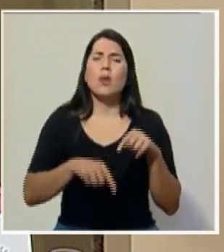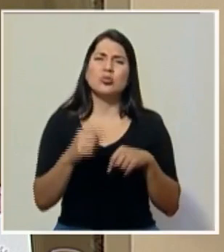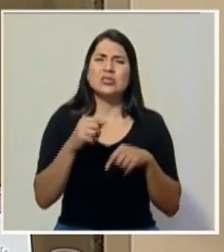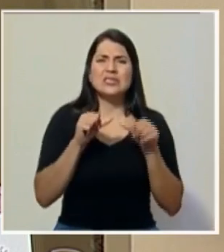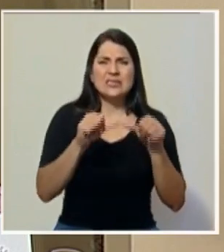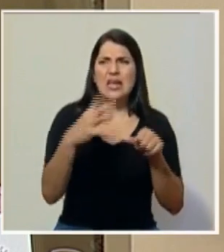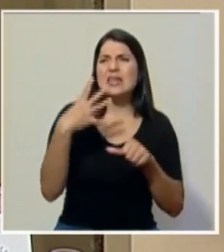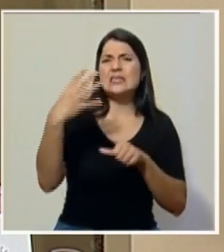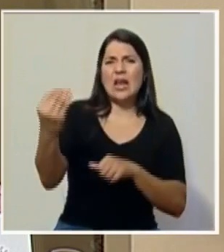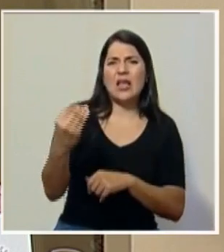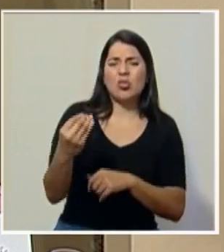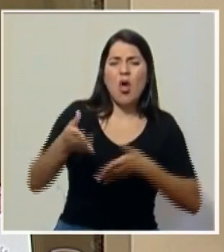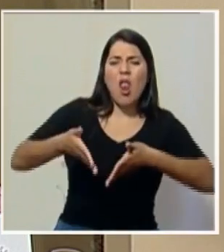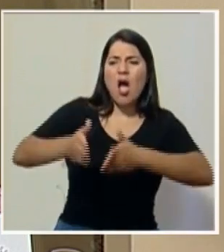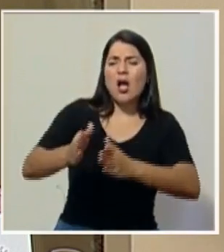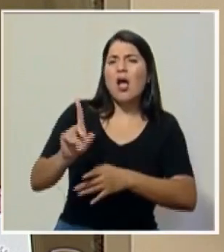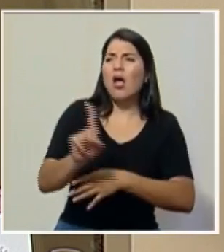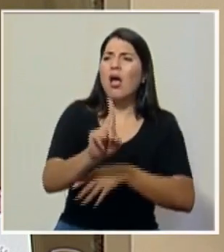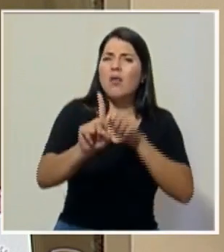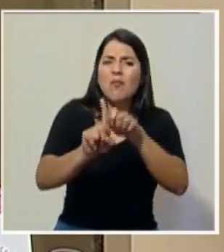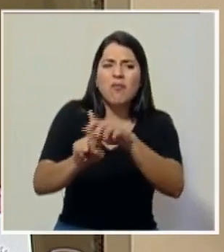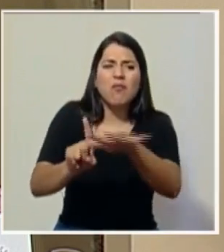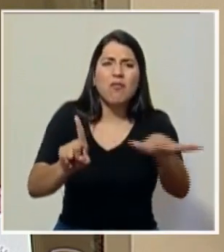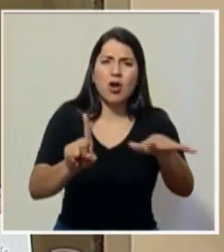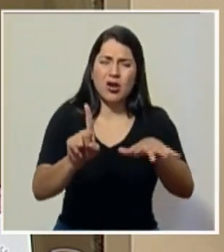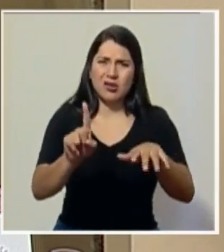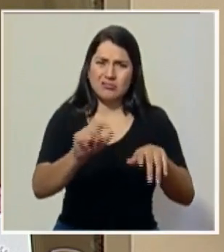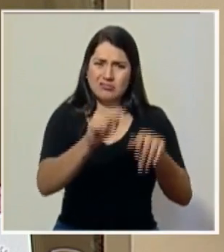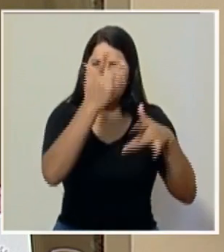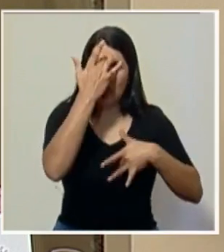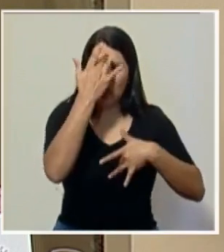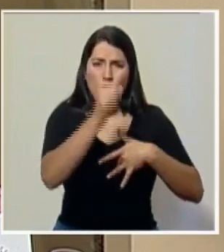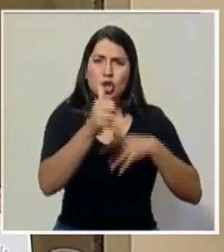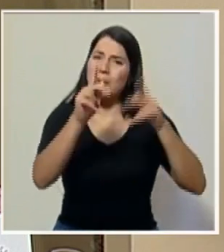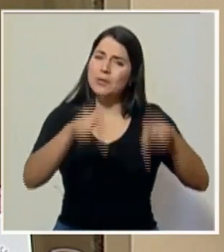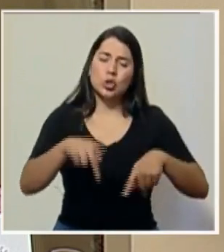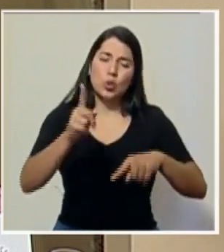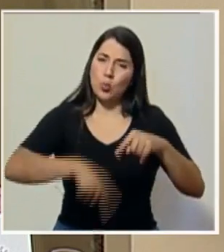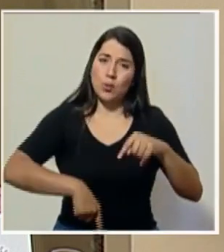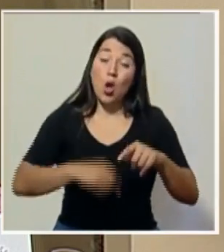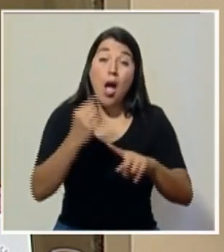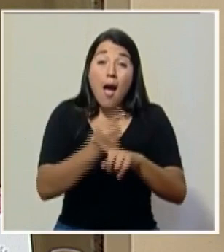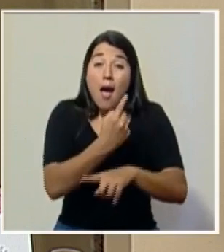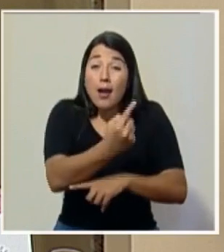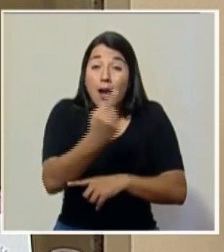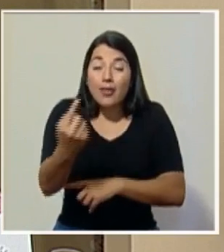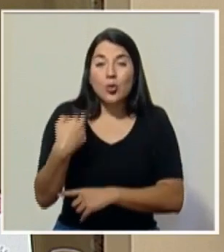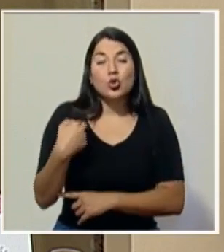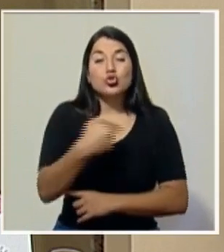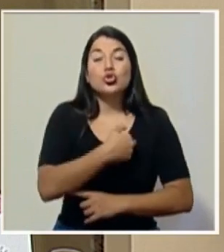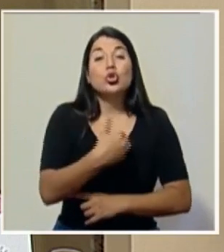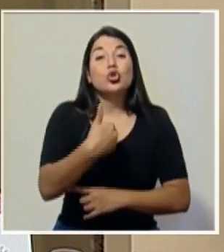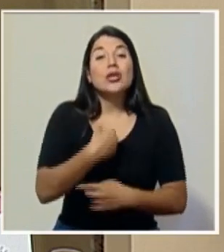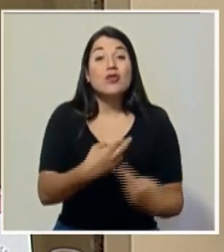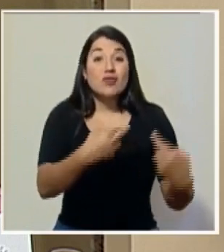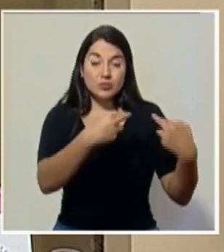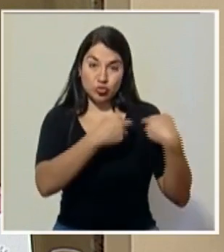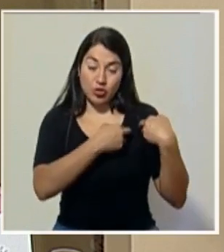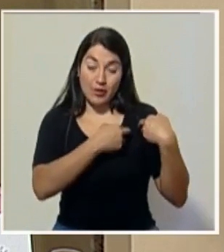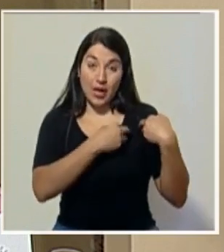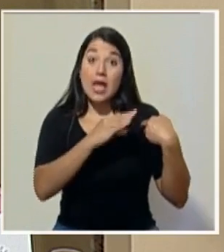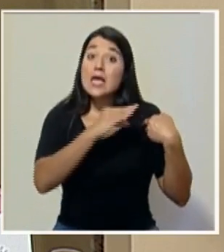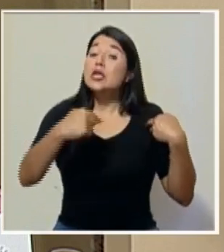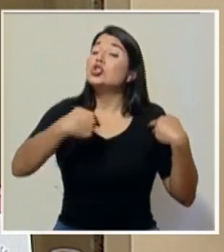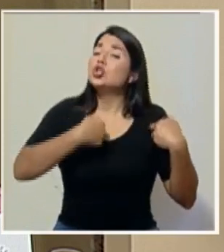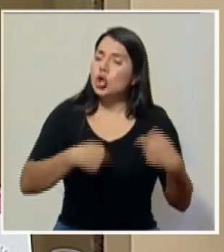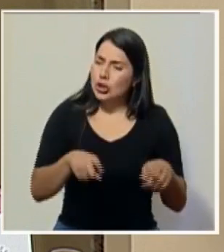calles, contaminando, contagiando a otras personas. Cada uno y cada una de nosotros tiene esa responsabilidad en sus manos y yo